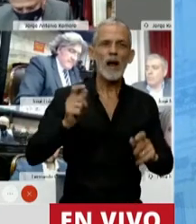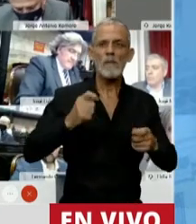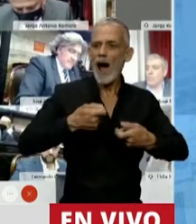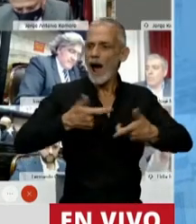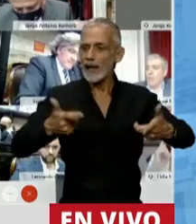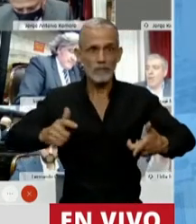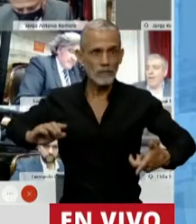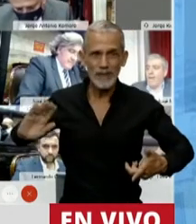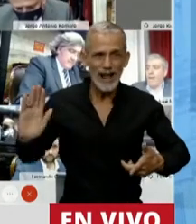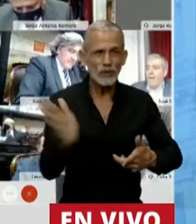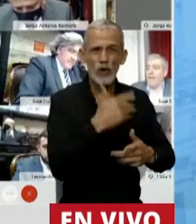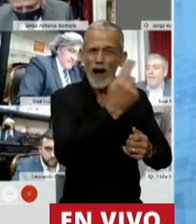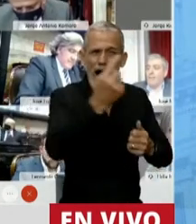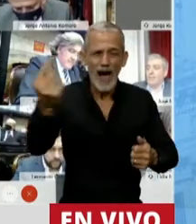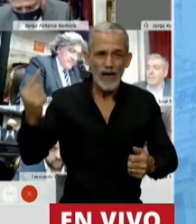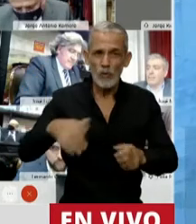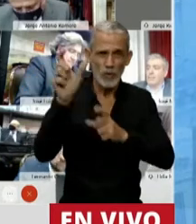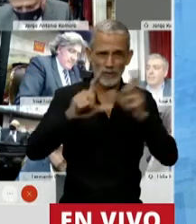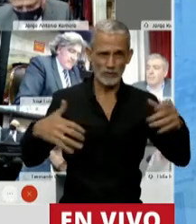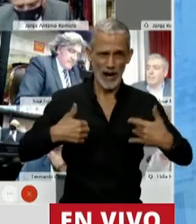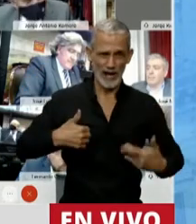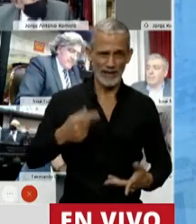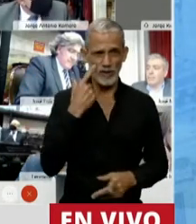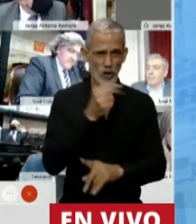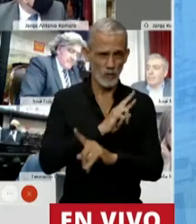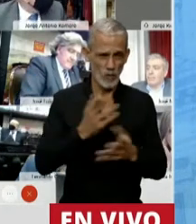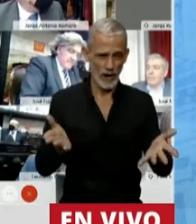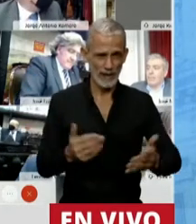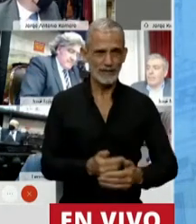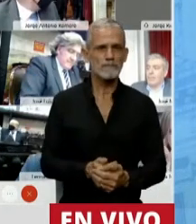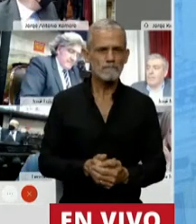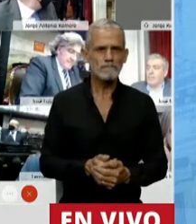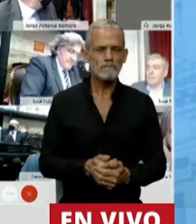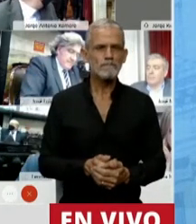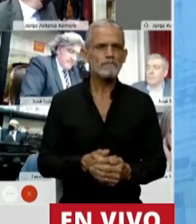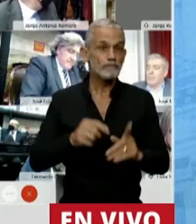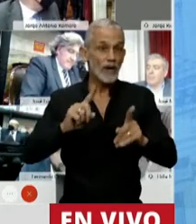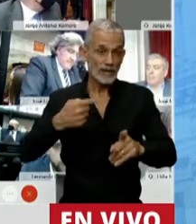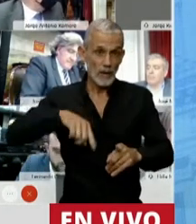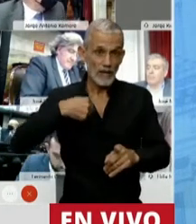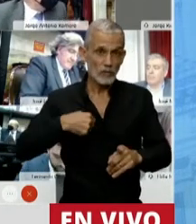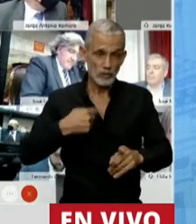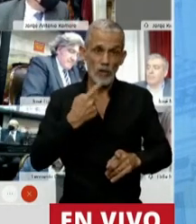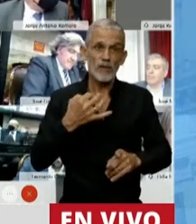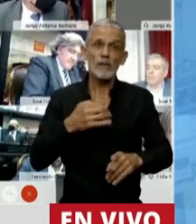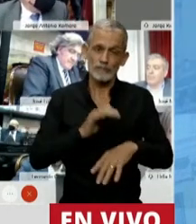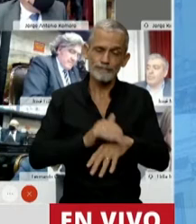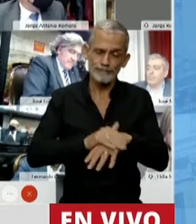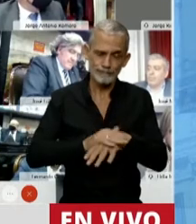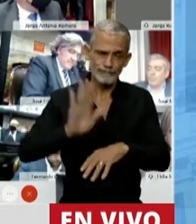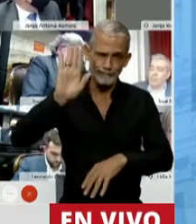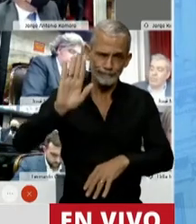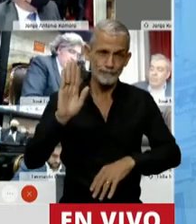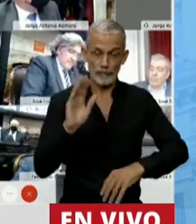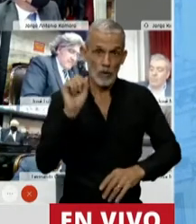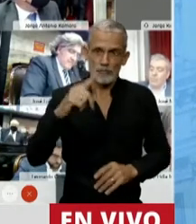y cada uno de los argentinos. Y en ese sentido, también tenemos que hacernos cargo y